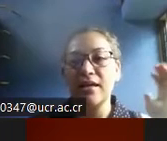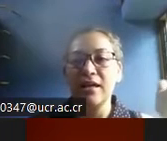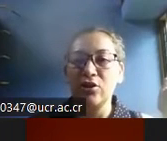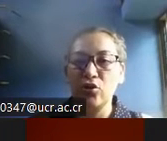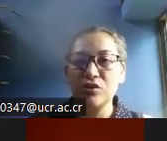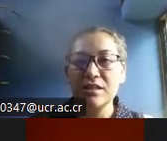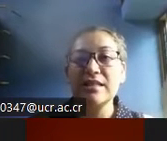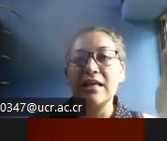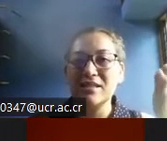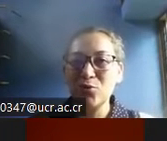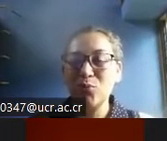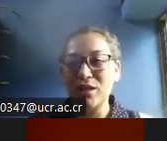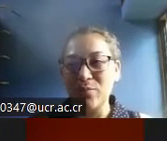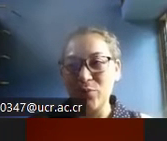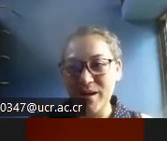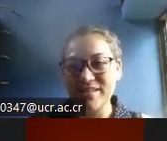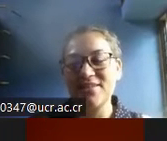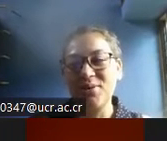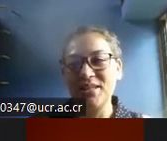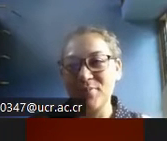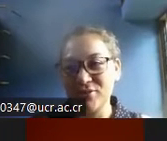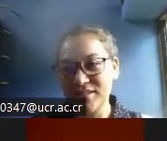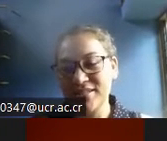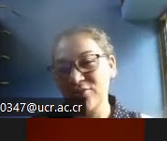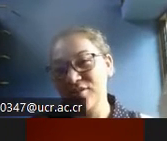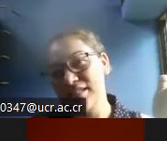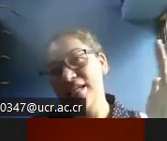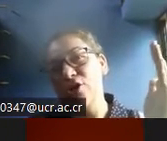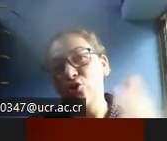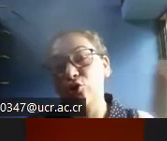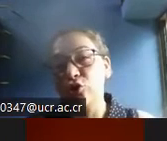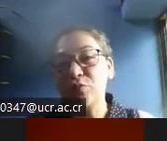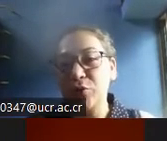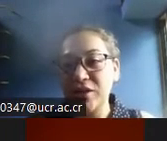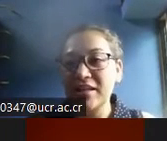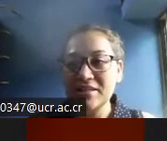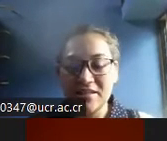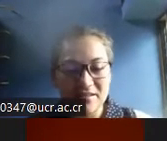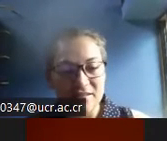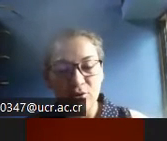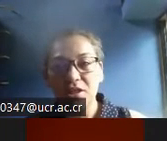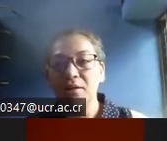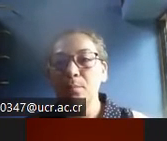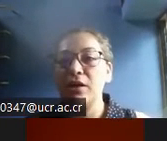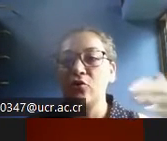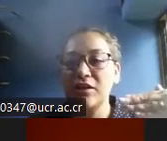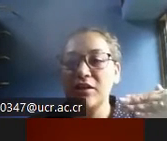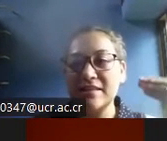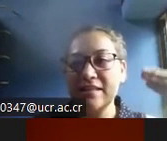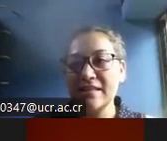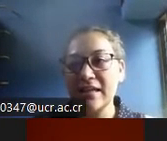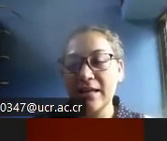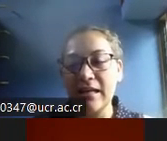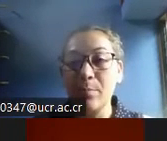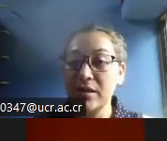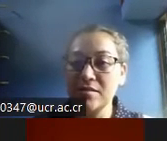personas. Entonces, en este grupo tenemos más de 40 personas. Entonces, no todos podrían ingresar si así lo quieren, pero lo que les